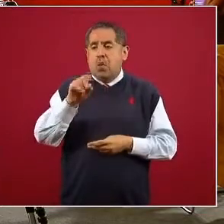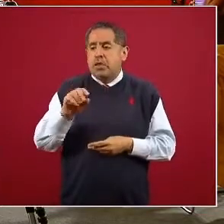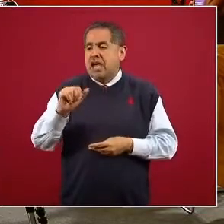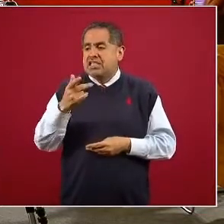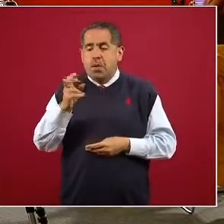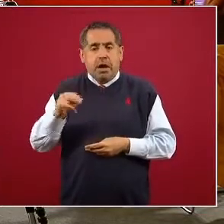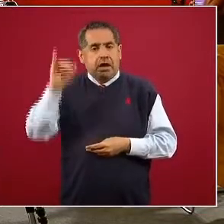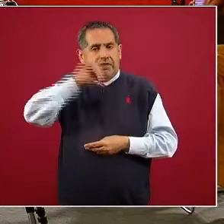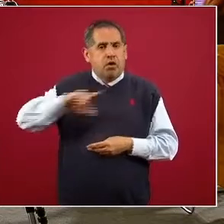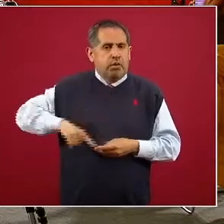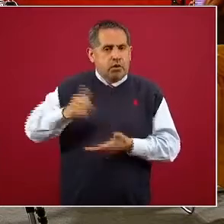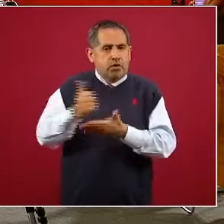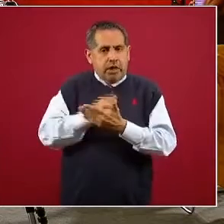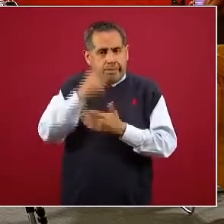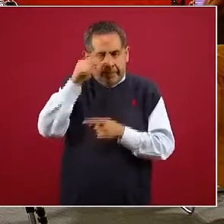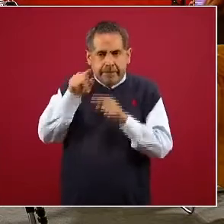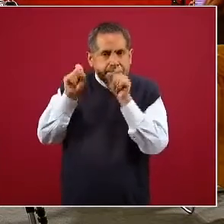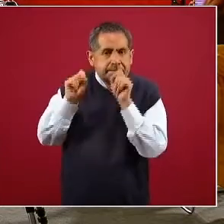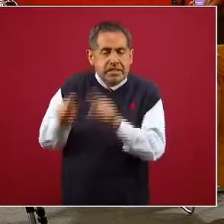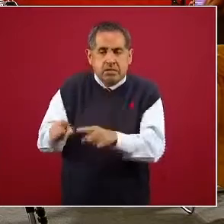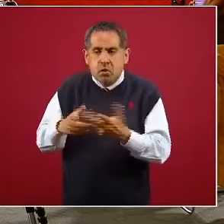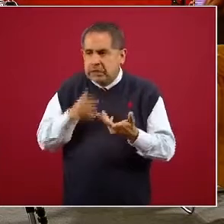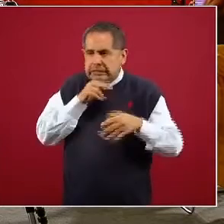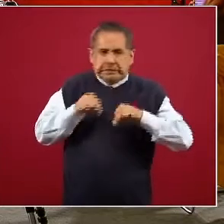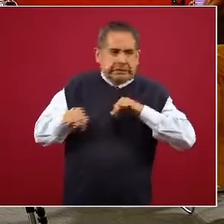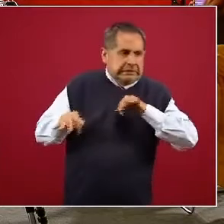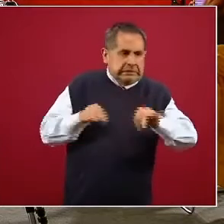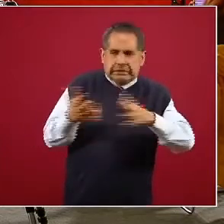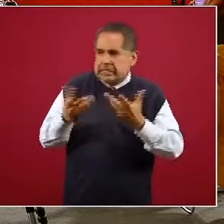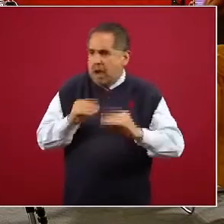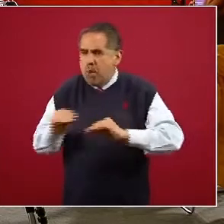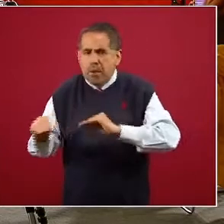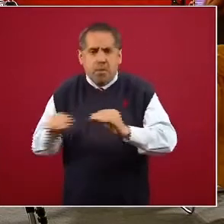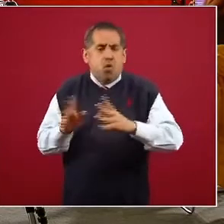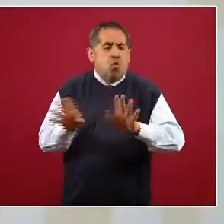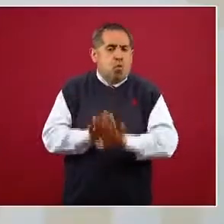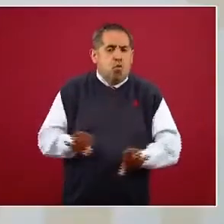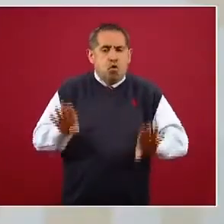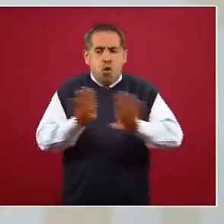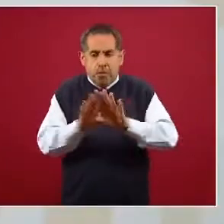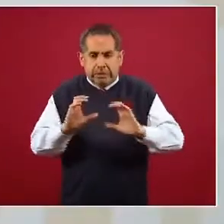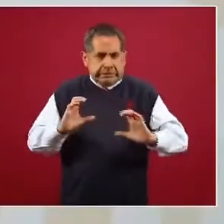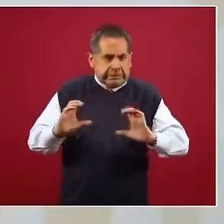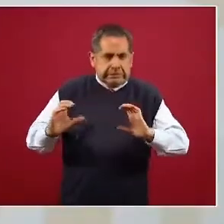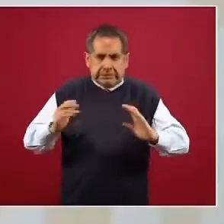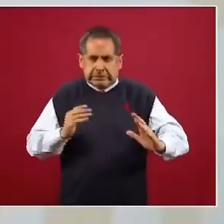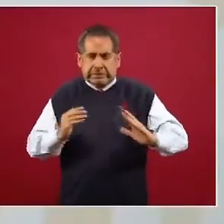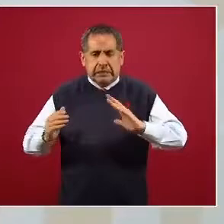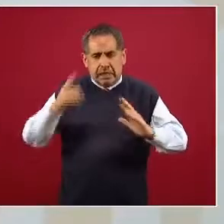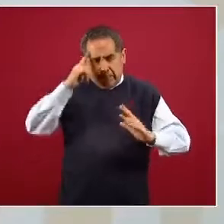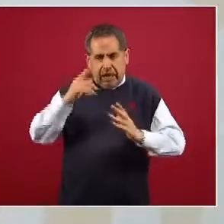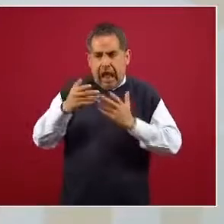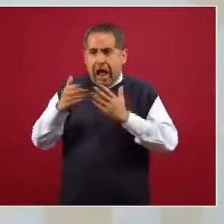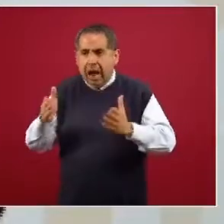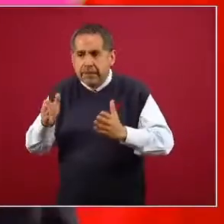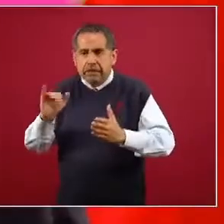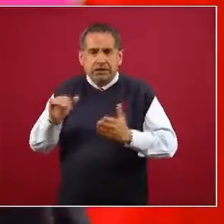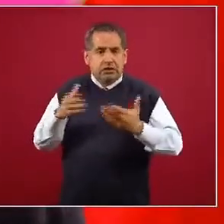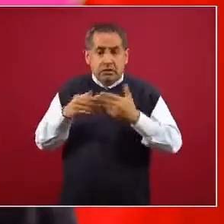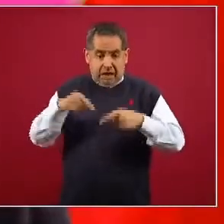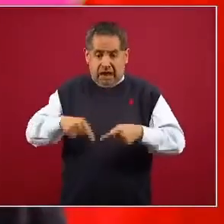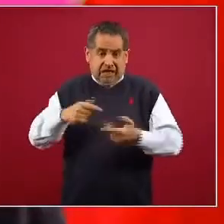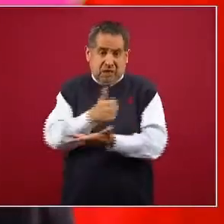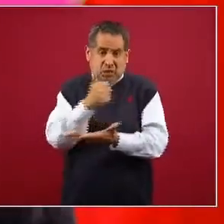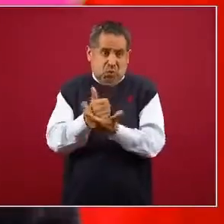Sheinbaum, jefa de gobierno de la Ciudad de México, que ha hecho un trabajo también estupendo en ir mediando una de las poblaciones